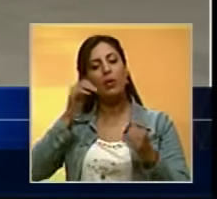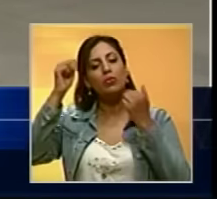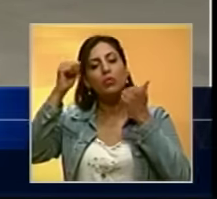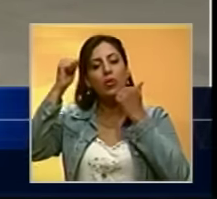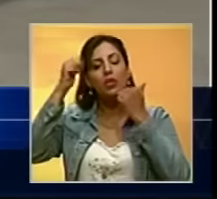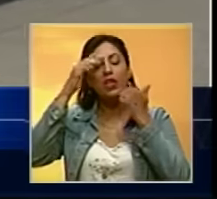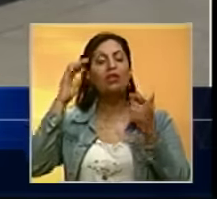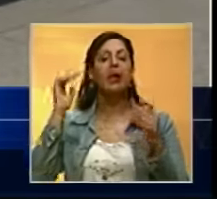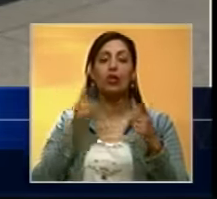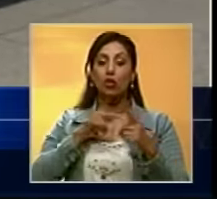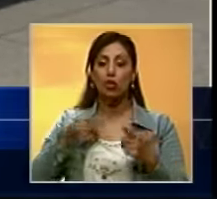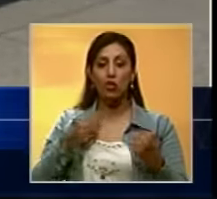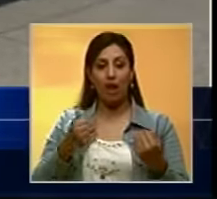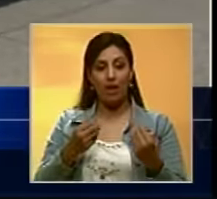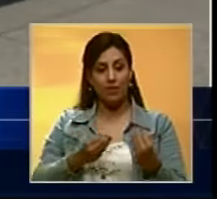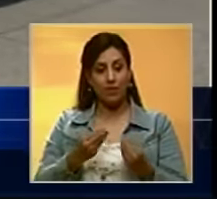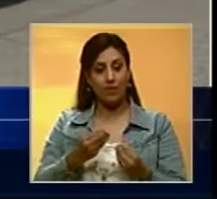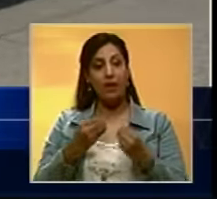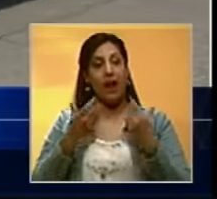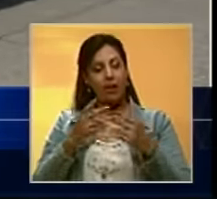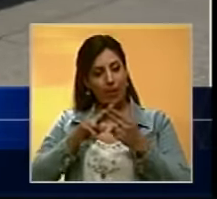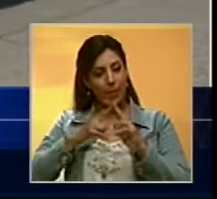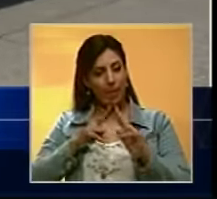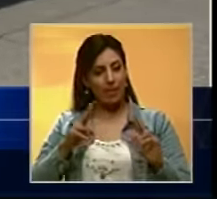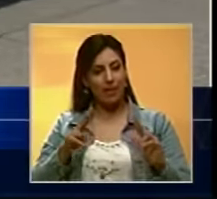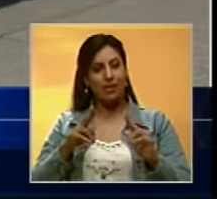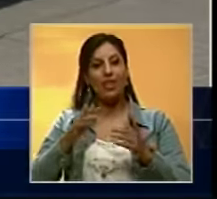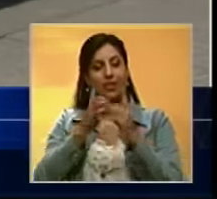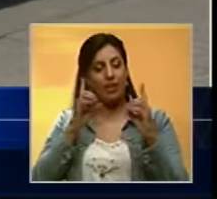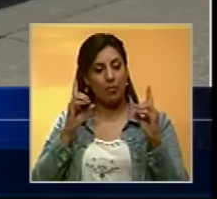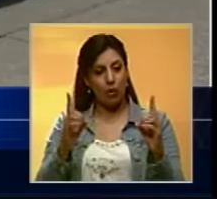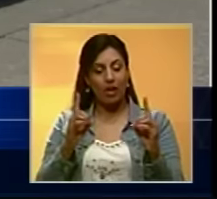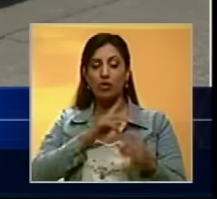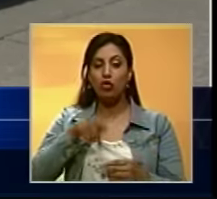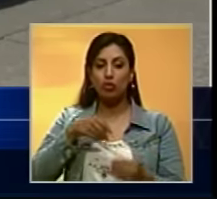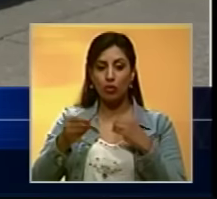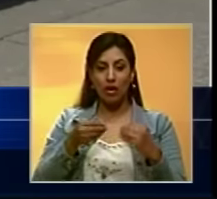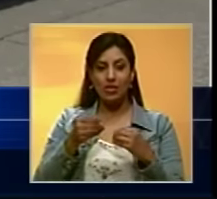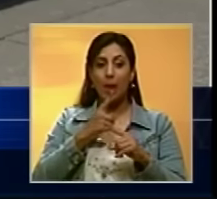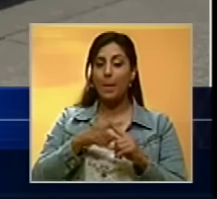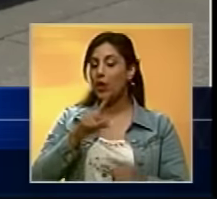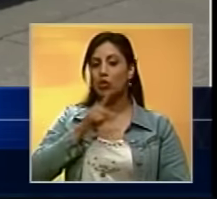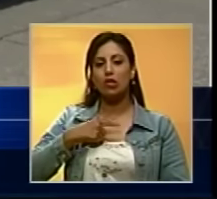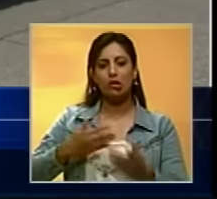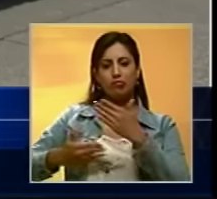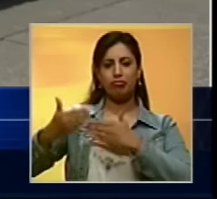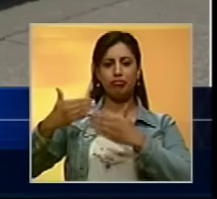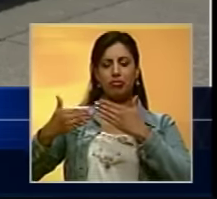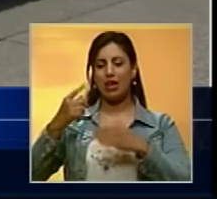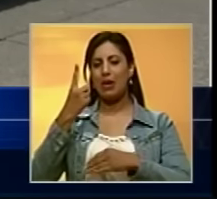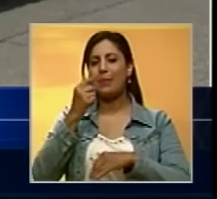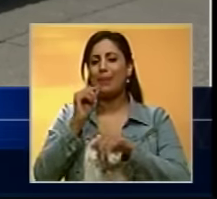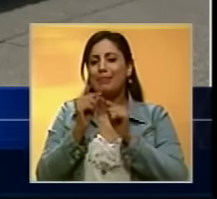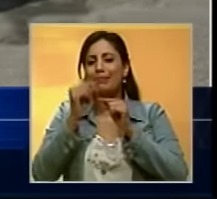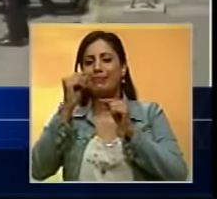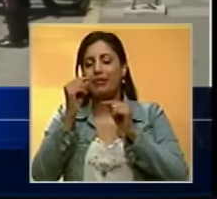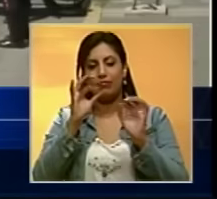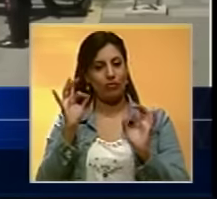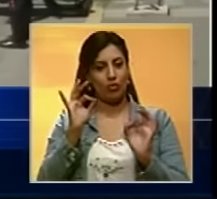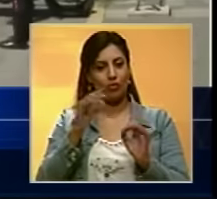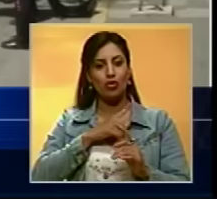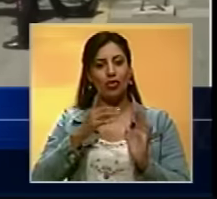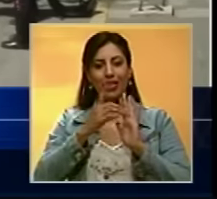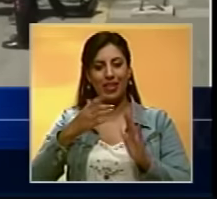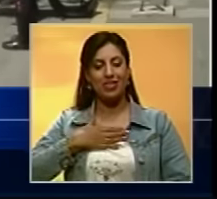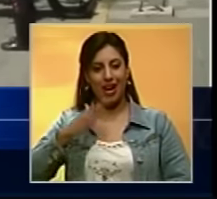manifestación y la vamos a ejercer de manera pacífica de manera democrática como lo estamos haciendo pero no vamos a retroceder ni un milímetro cuando se trata de ejercer